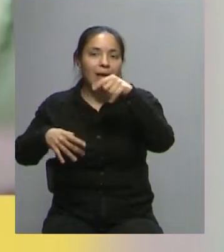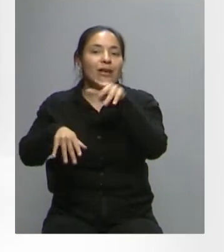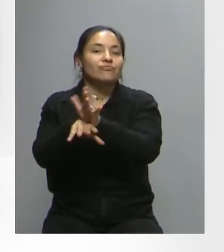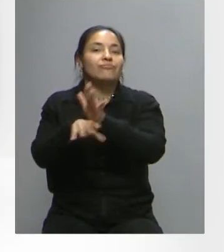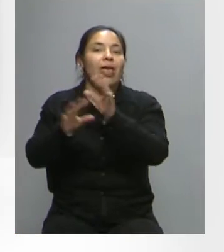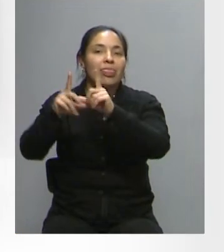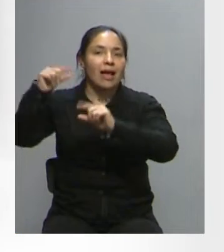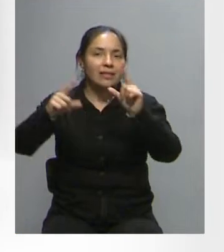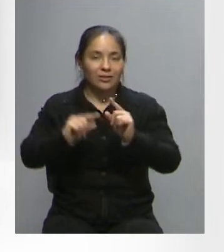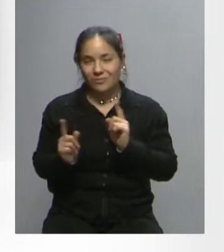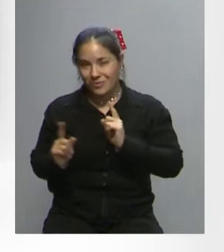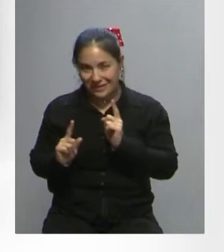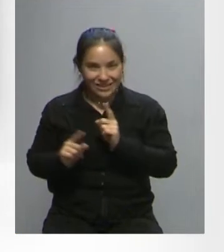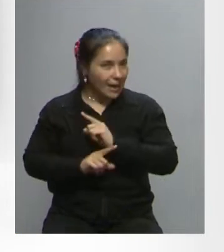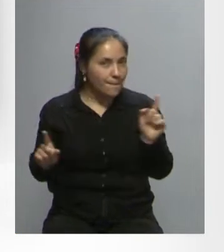que tiene que ver con